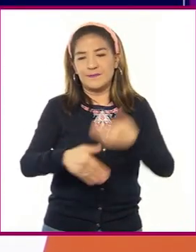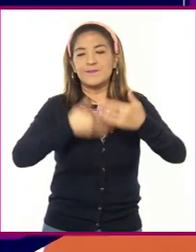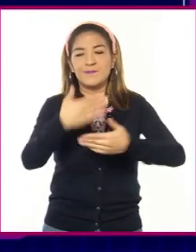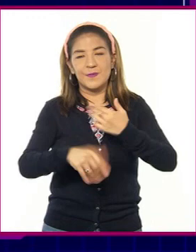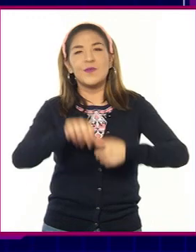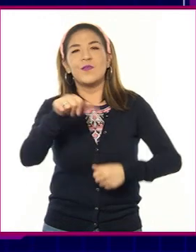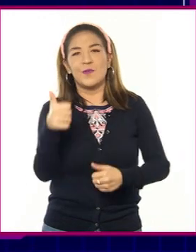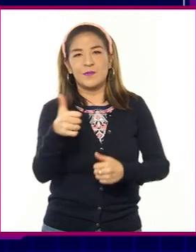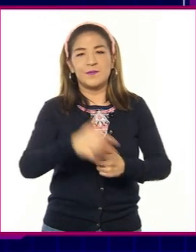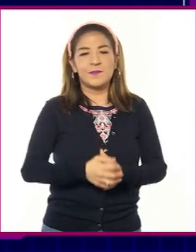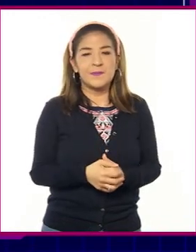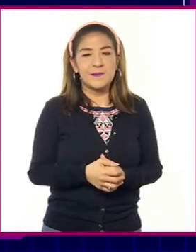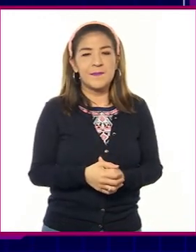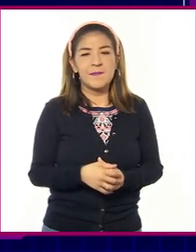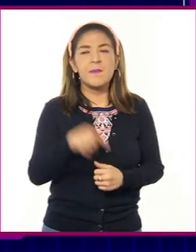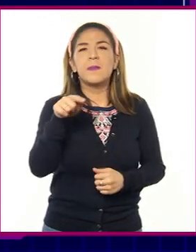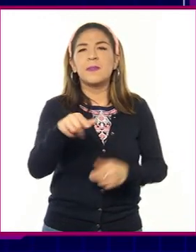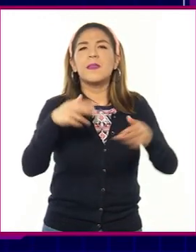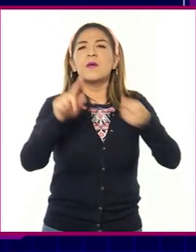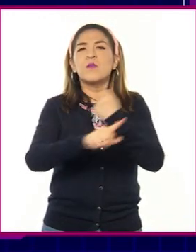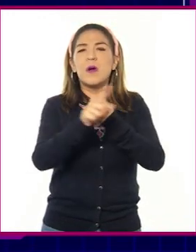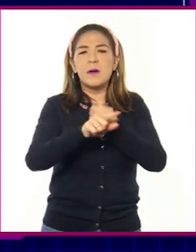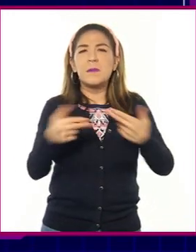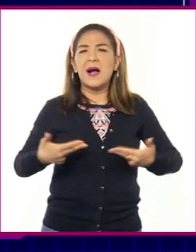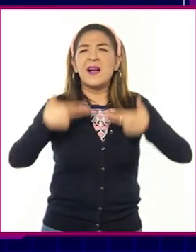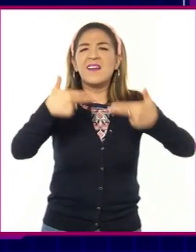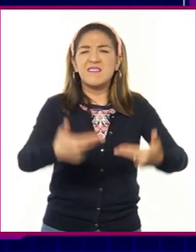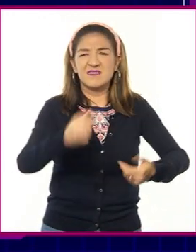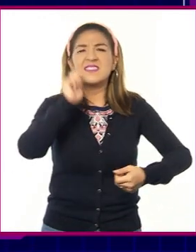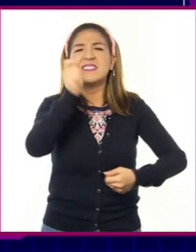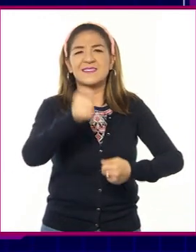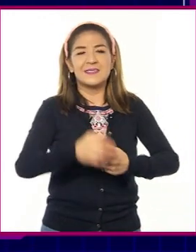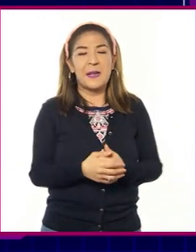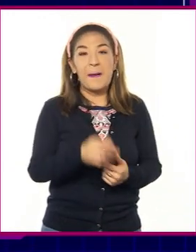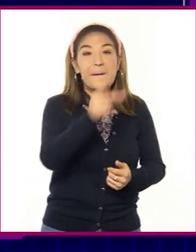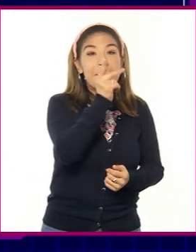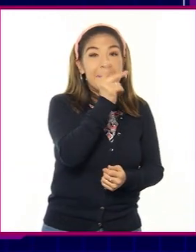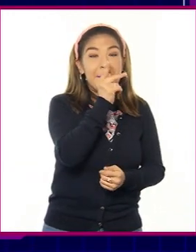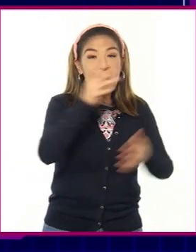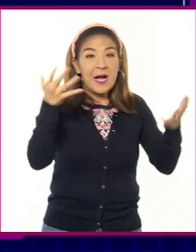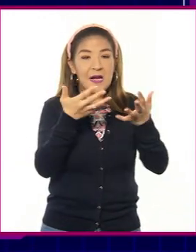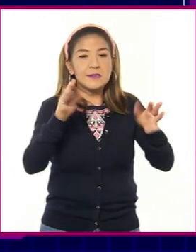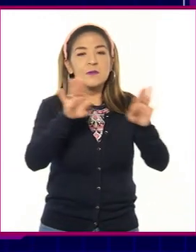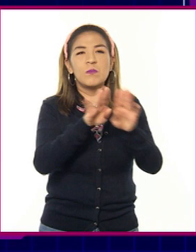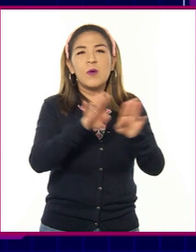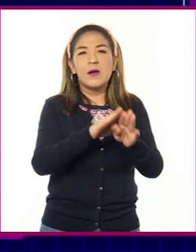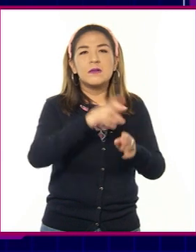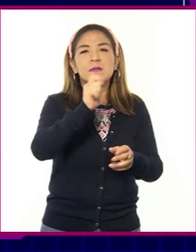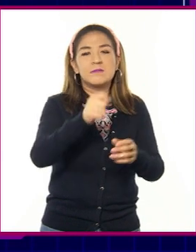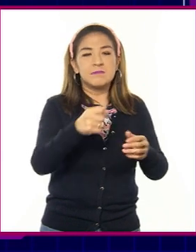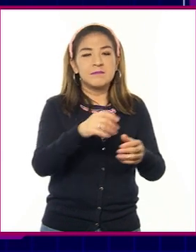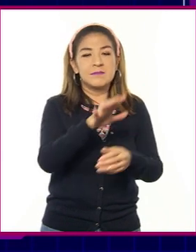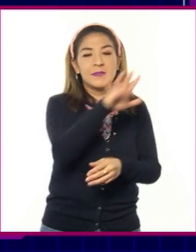procedimiento. El problema de la herencia consiste en que un padre reparte una herencia de